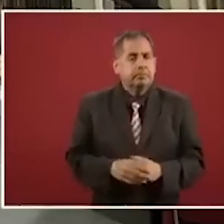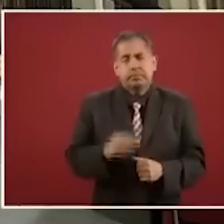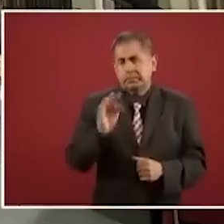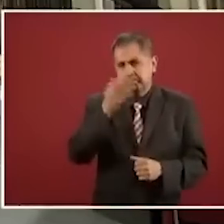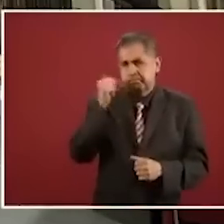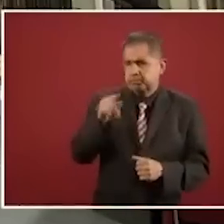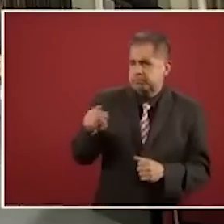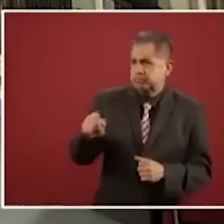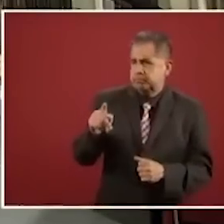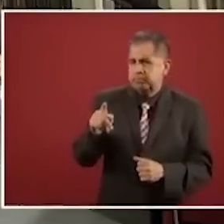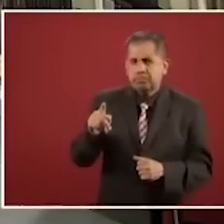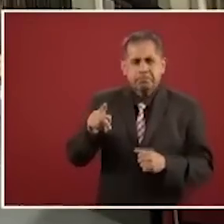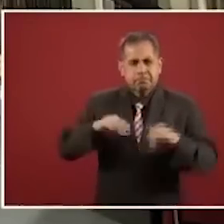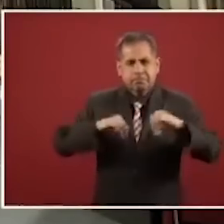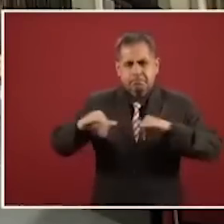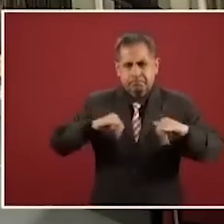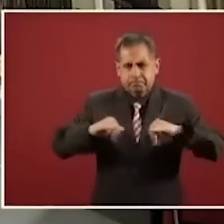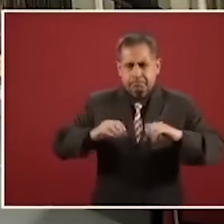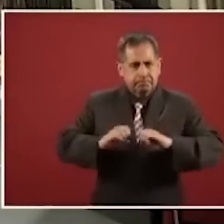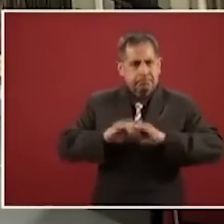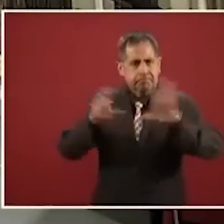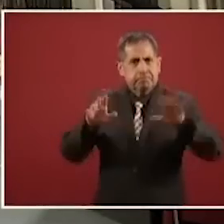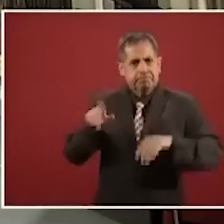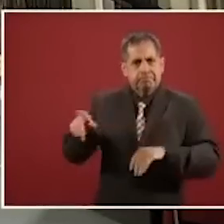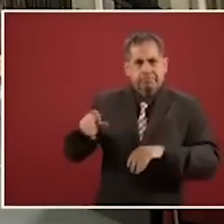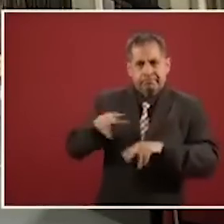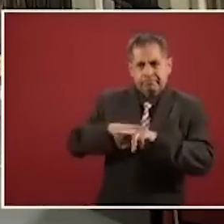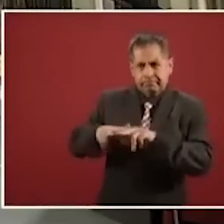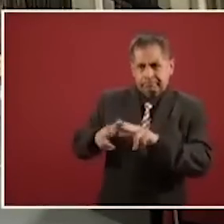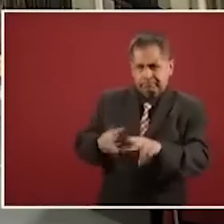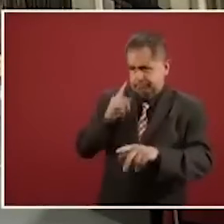el plano del tren